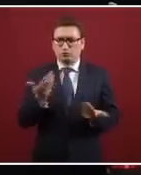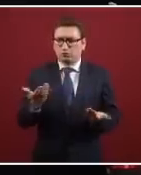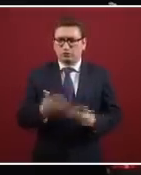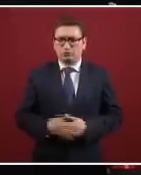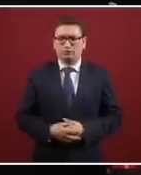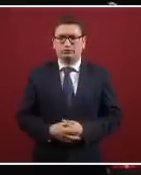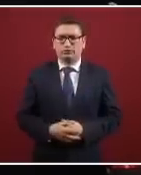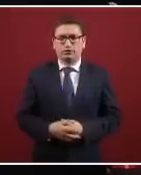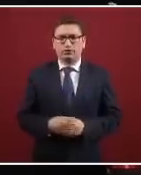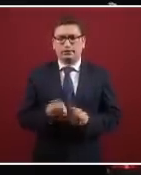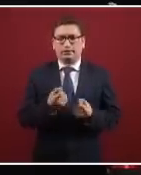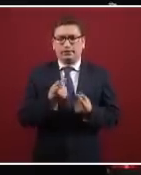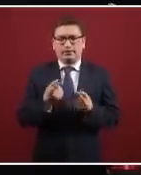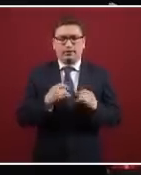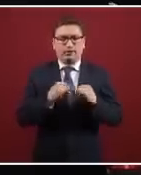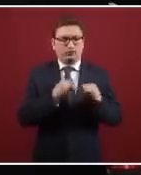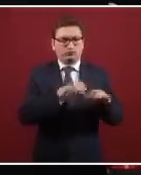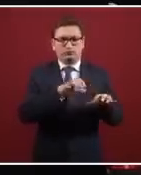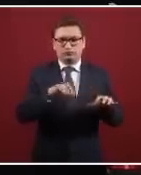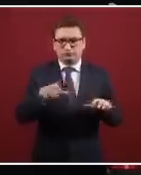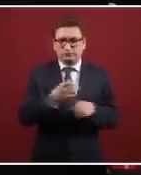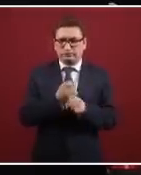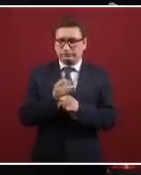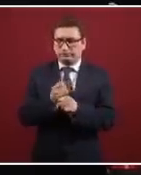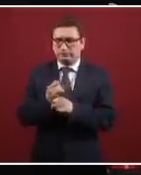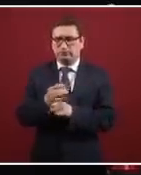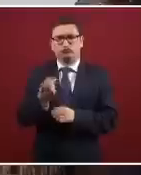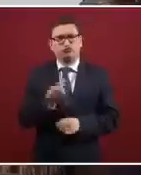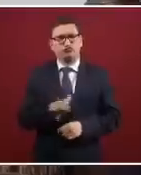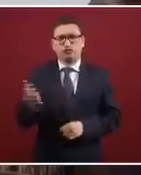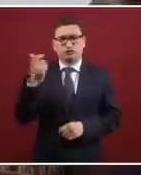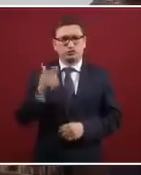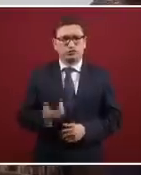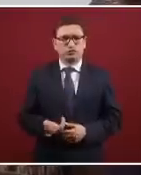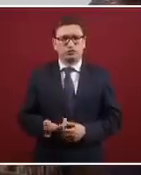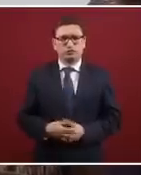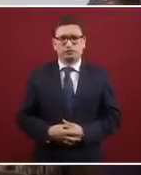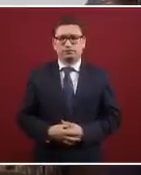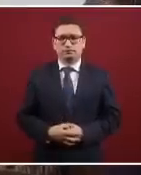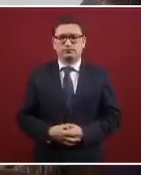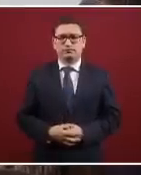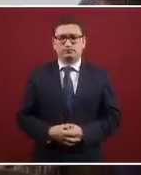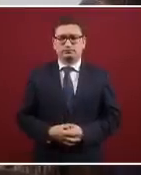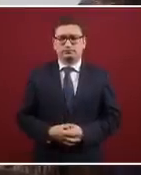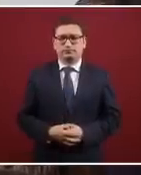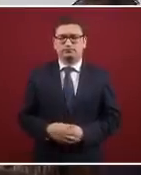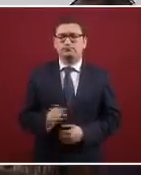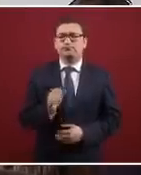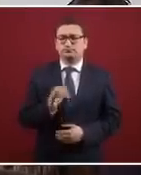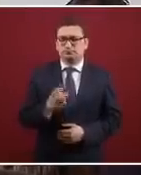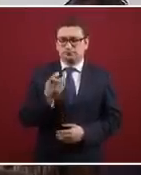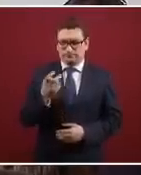los institutos de investigación. Sí, todo eso se va a aclarar.